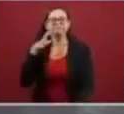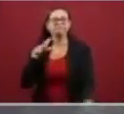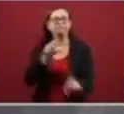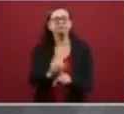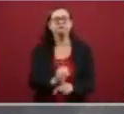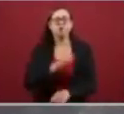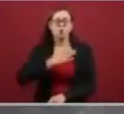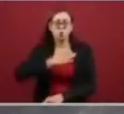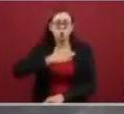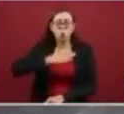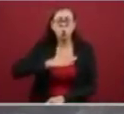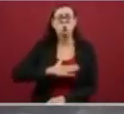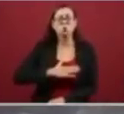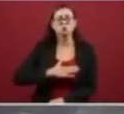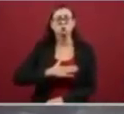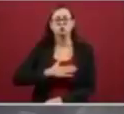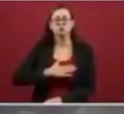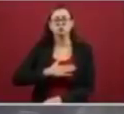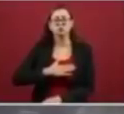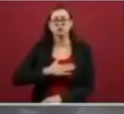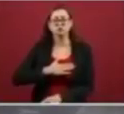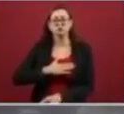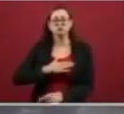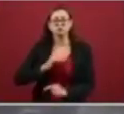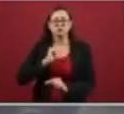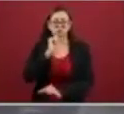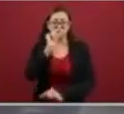una voz que creció en el tiempo